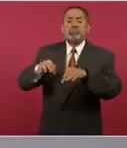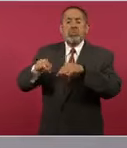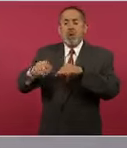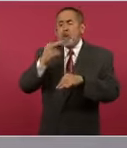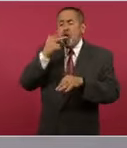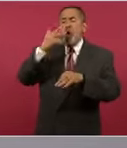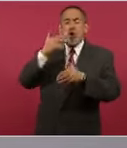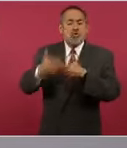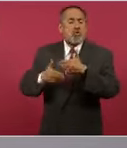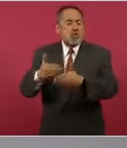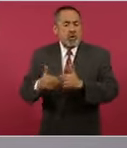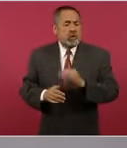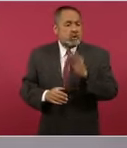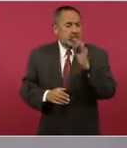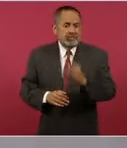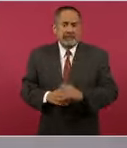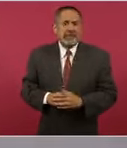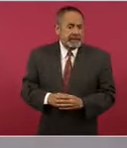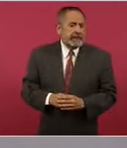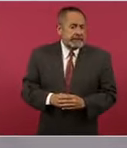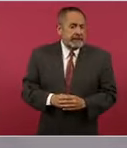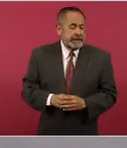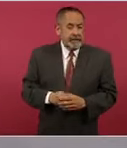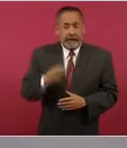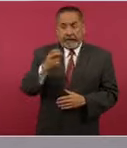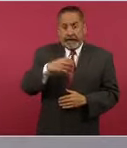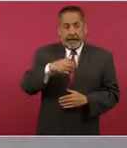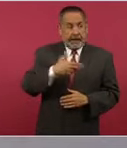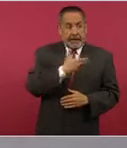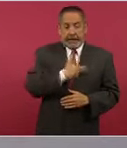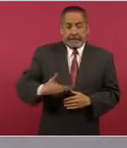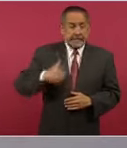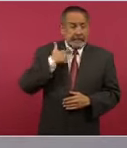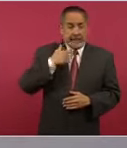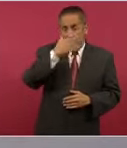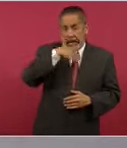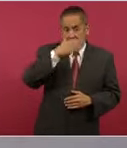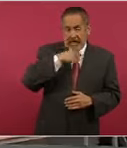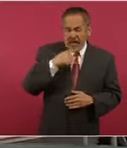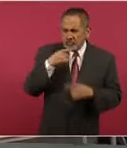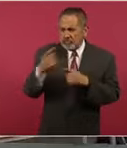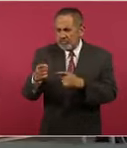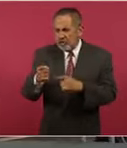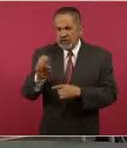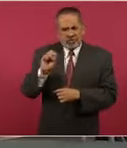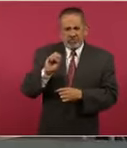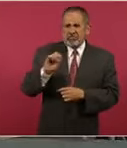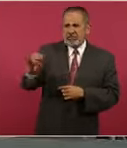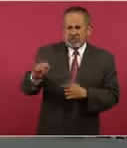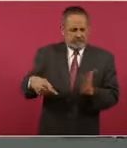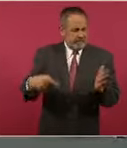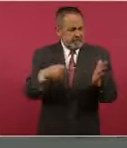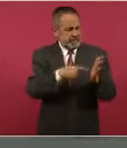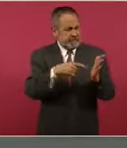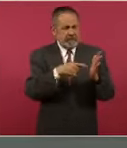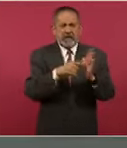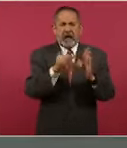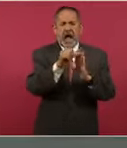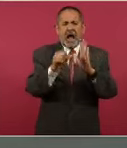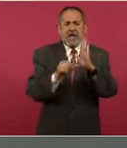en este terreno consistió en hacer realidad la letra del